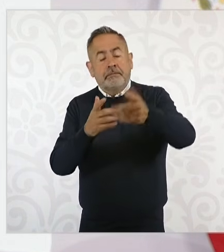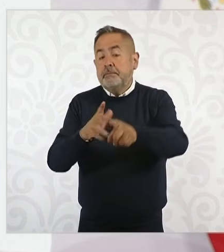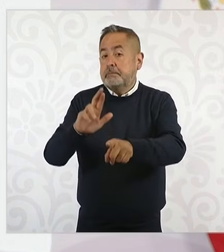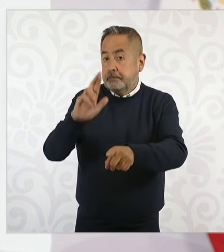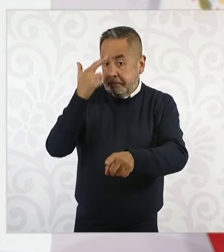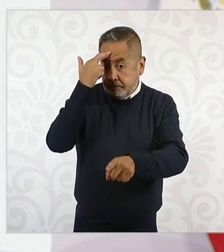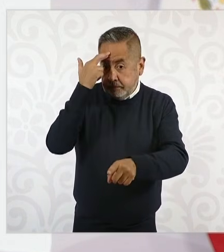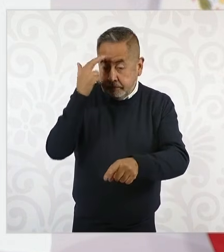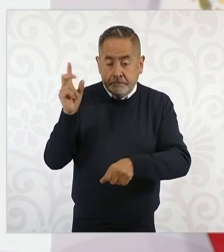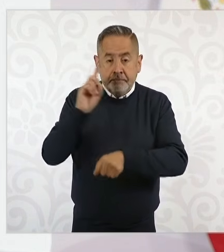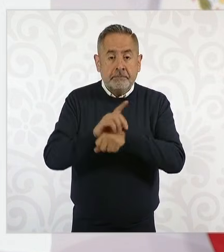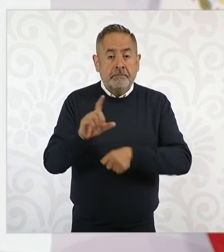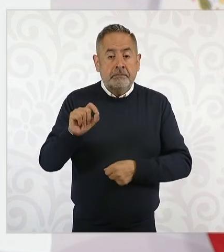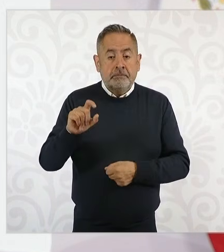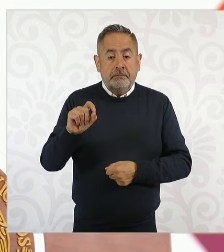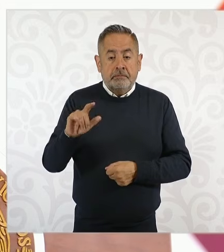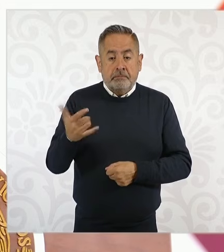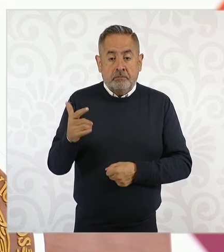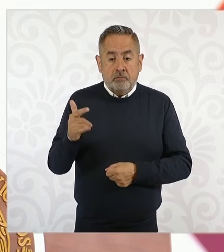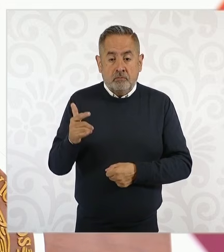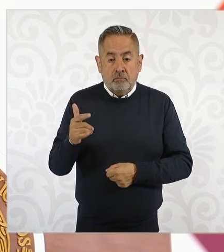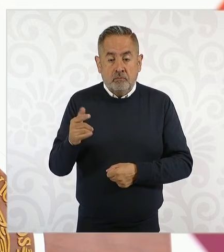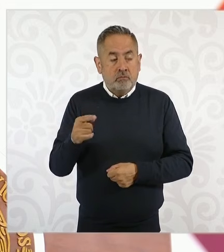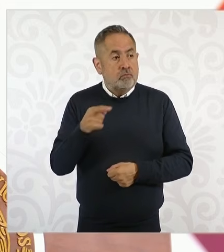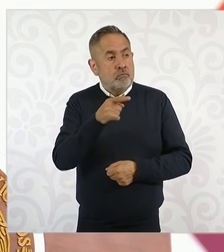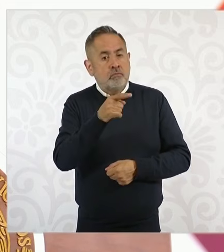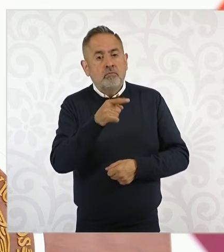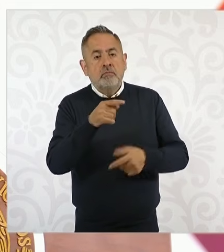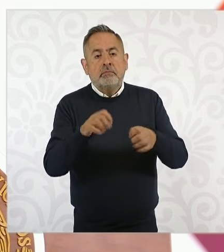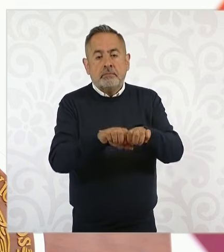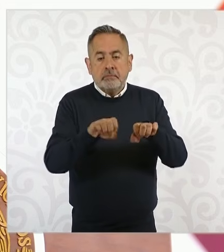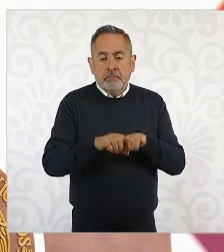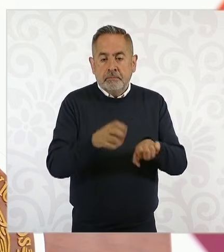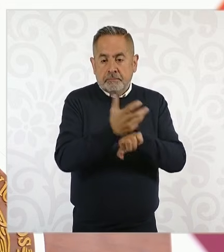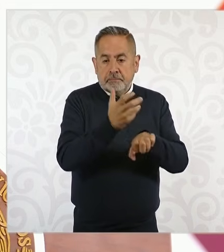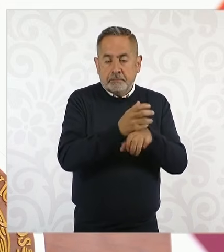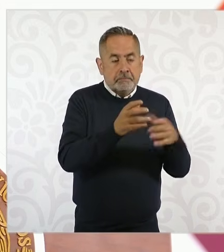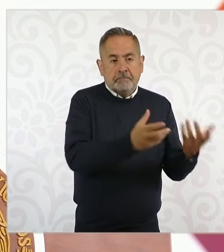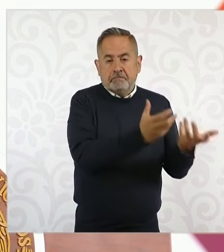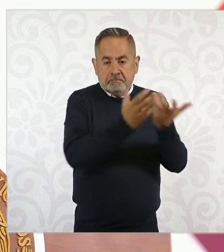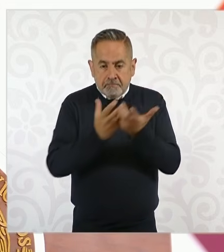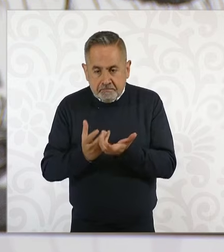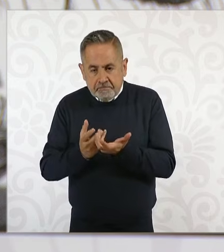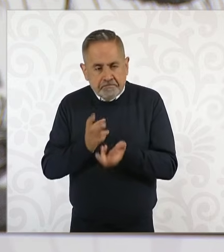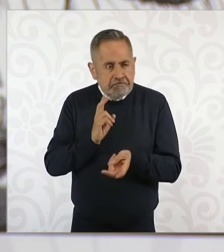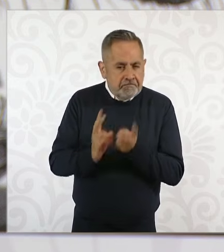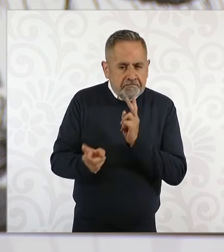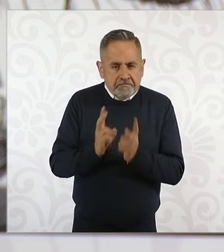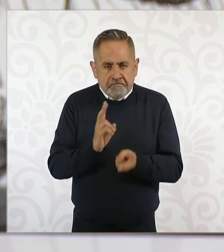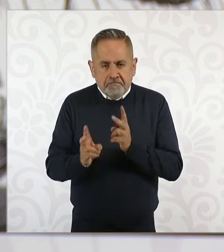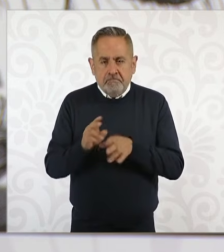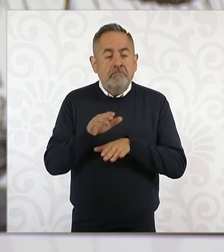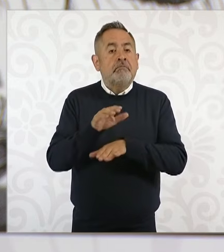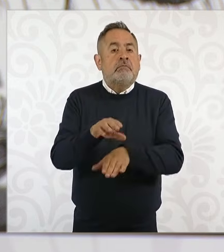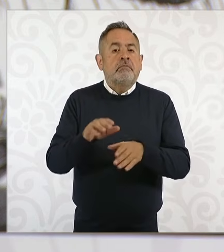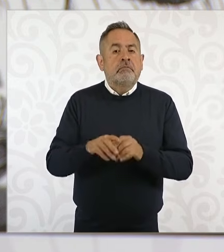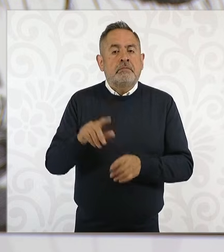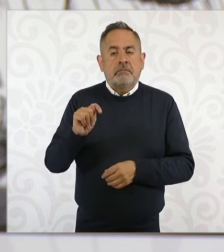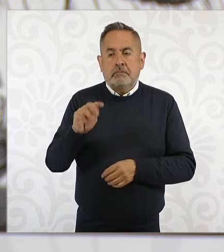Recuerden que el 20 de julio viene un equipo de los Estados Unidos para seguir con las conversaciones del tratado